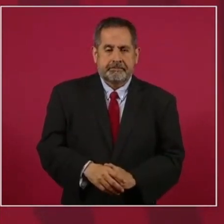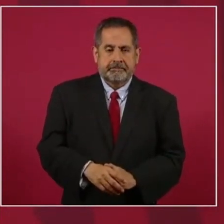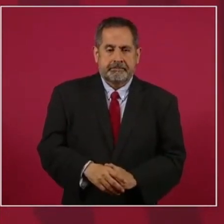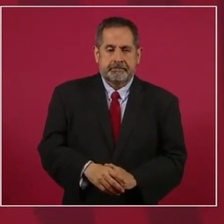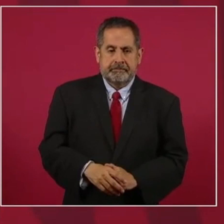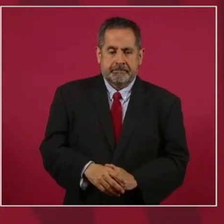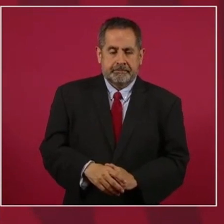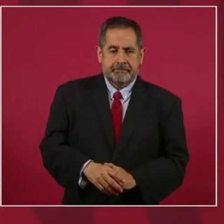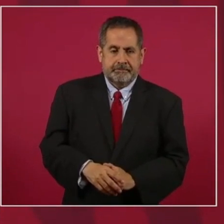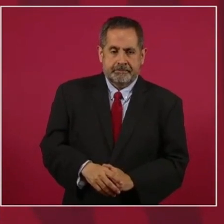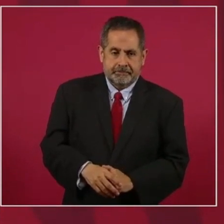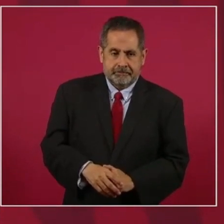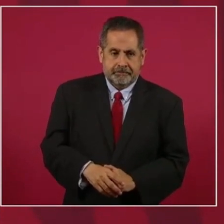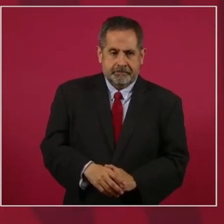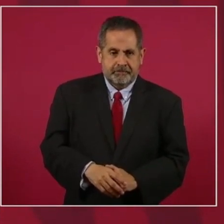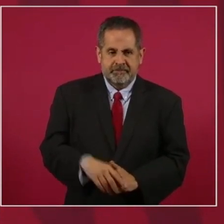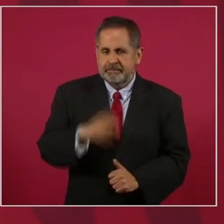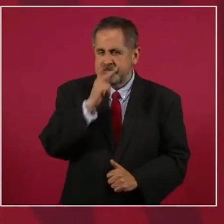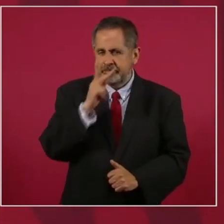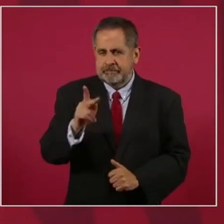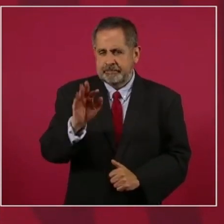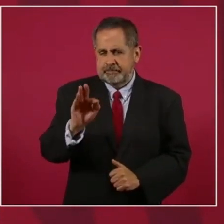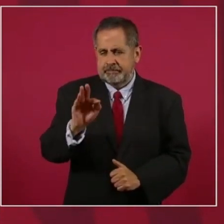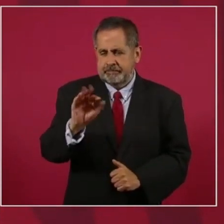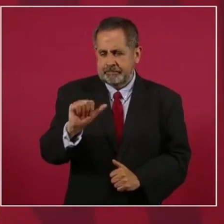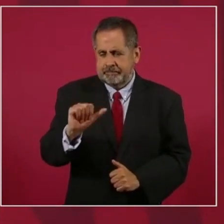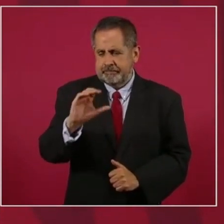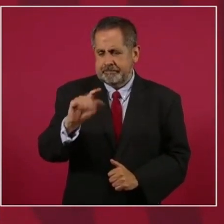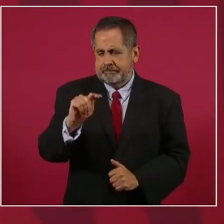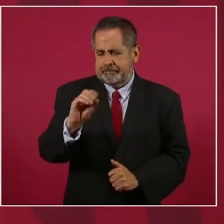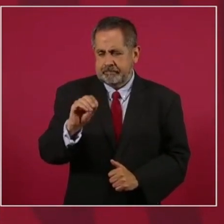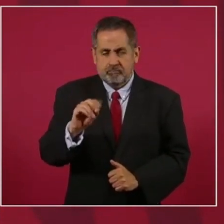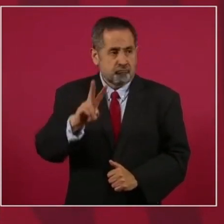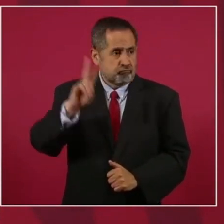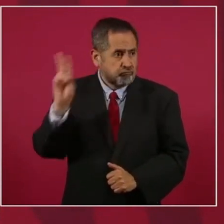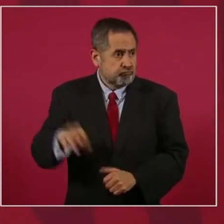de facto, no de jure,